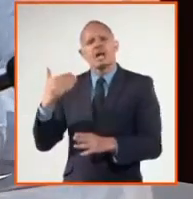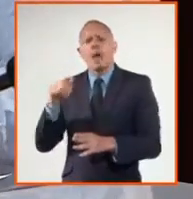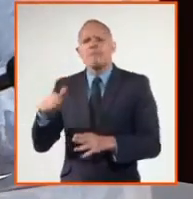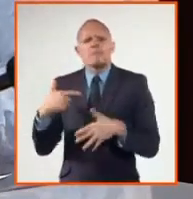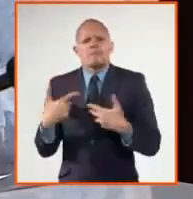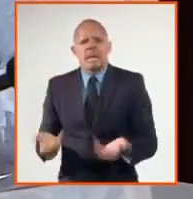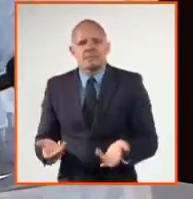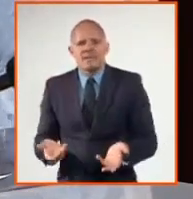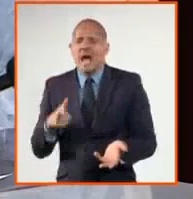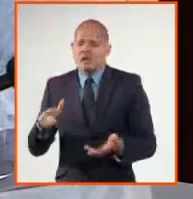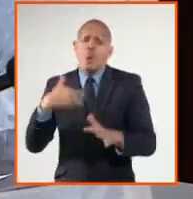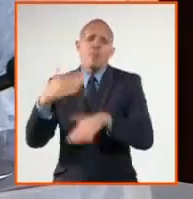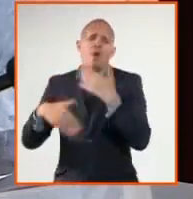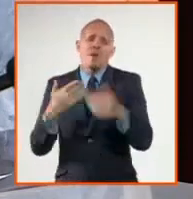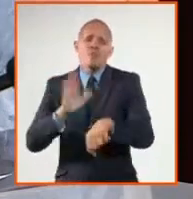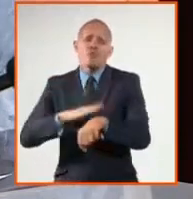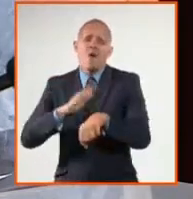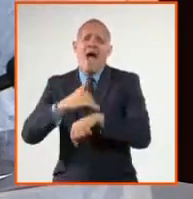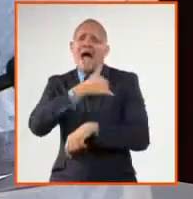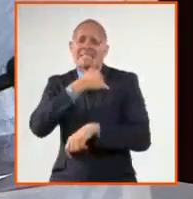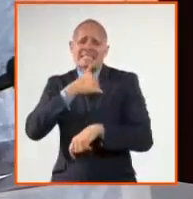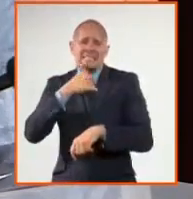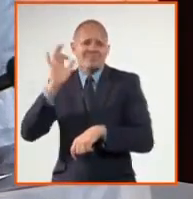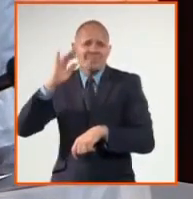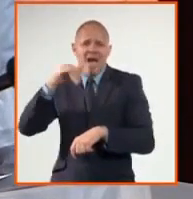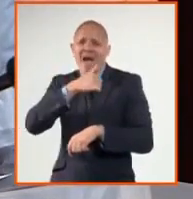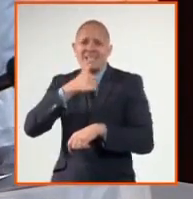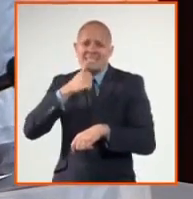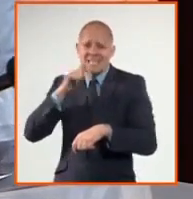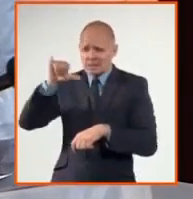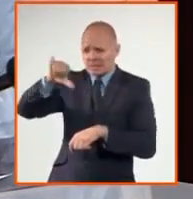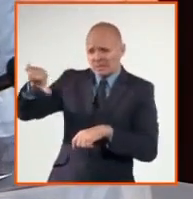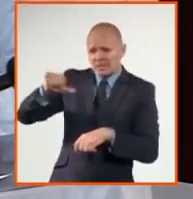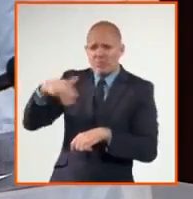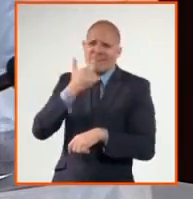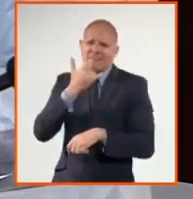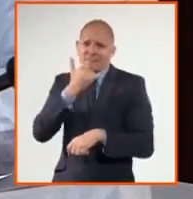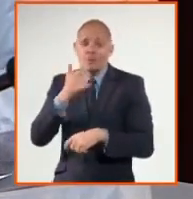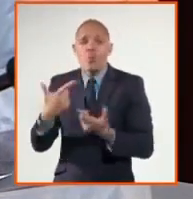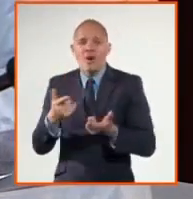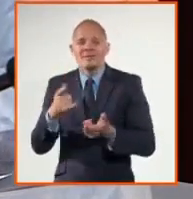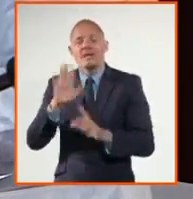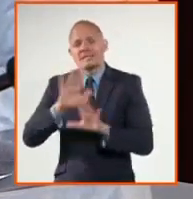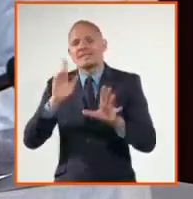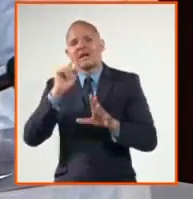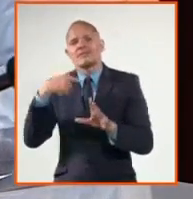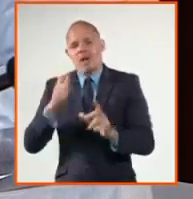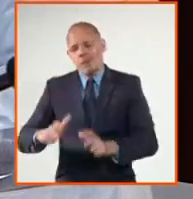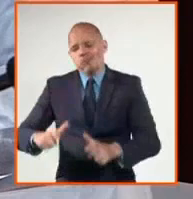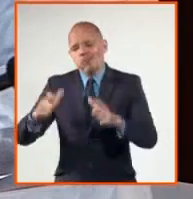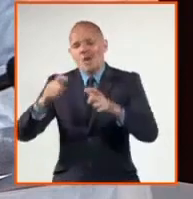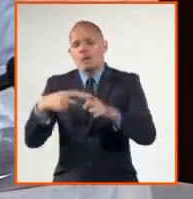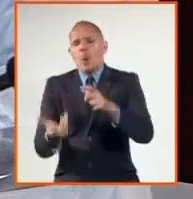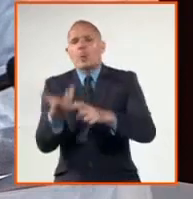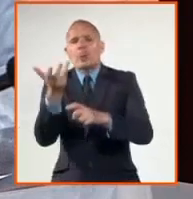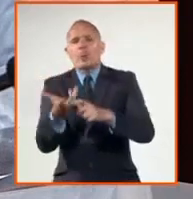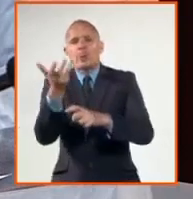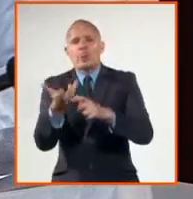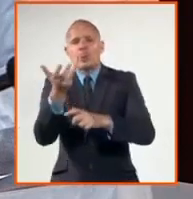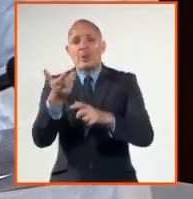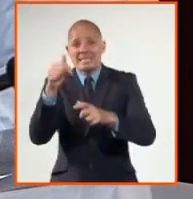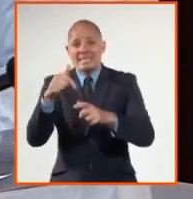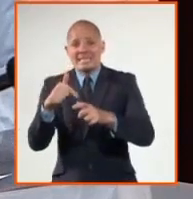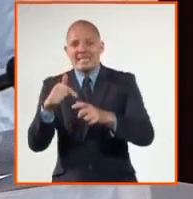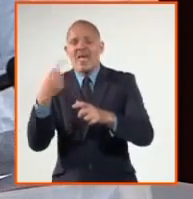en ellos durante la parada de bloques una de las chusmas heras tuvo un incremento de temperatura es hecho macera fue la suma será